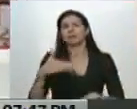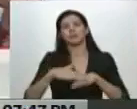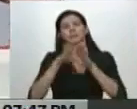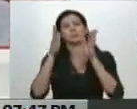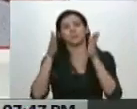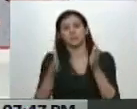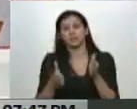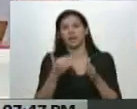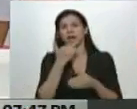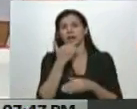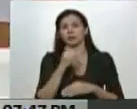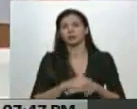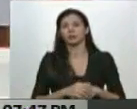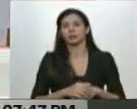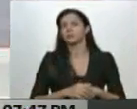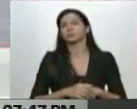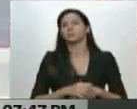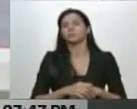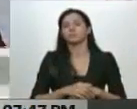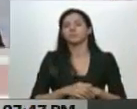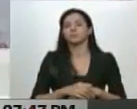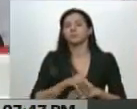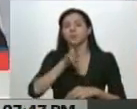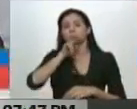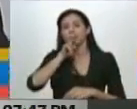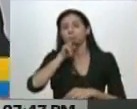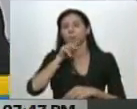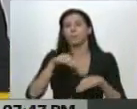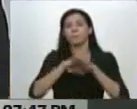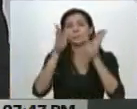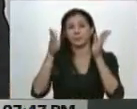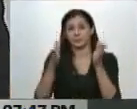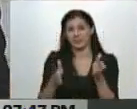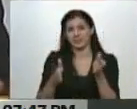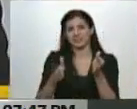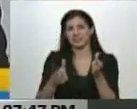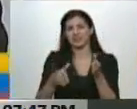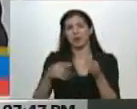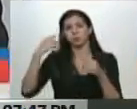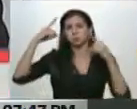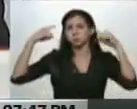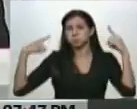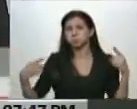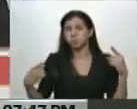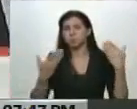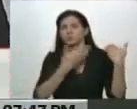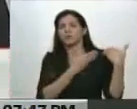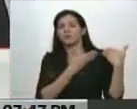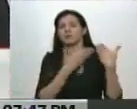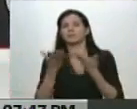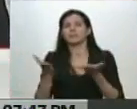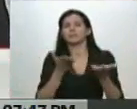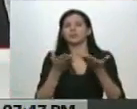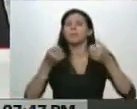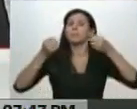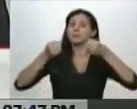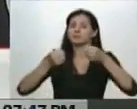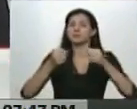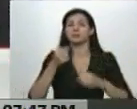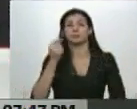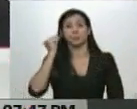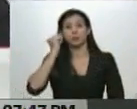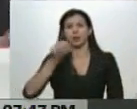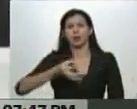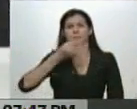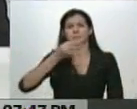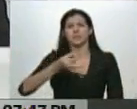escuchado parte de lo que fueron estas declaraciones de la ministra Iris Varela de Asuntos Penitenciarios. Pues ella ha señalado en